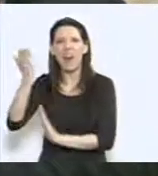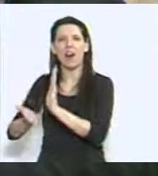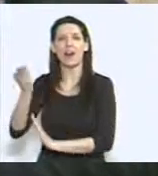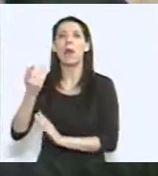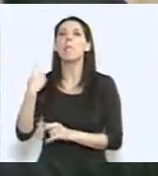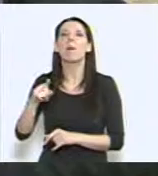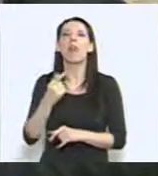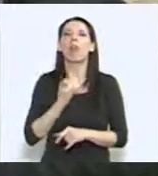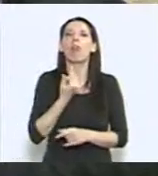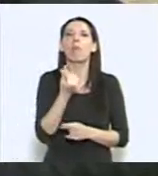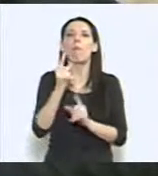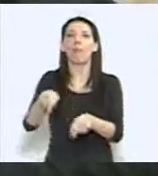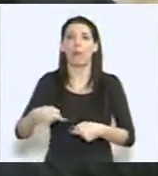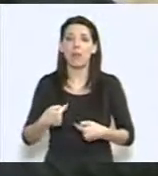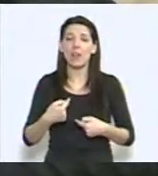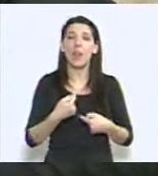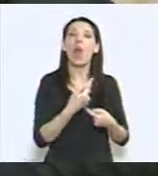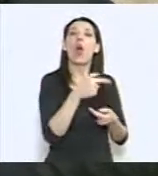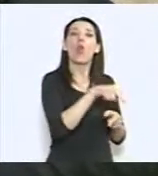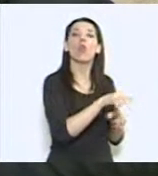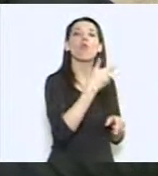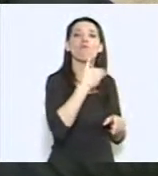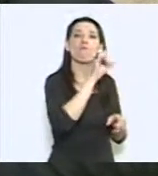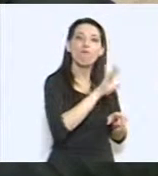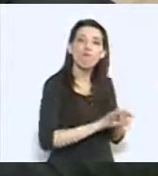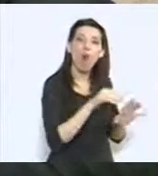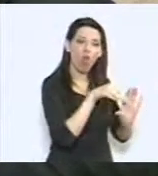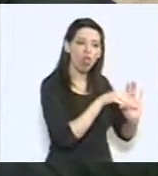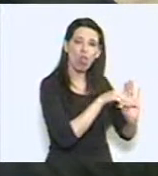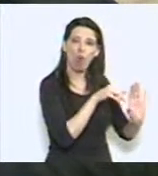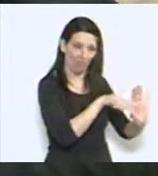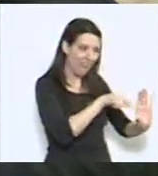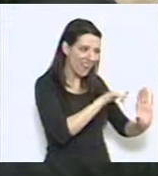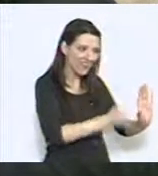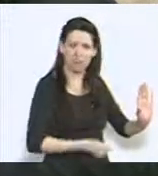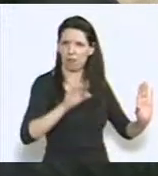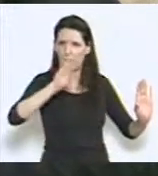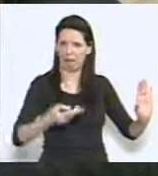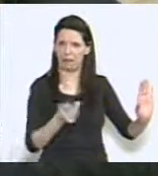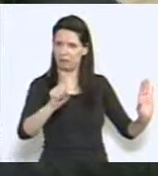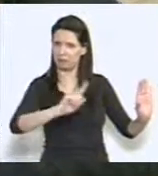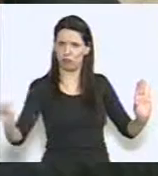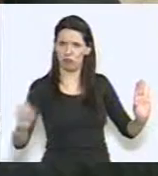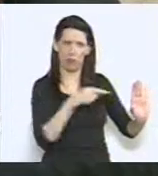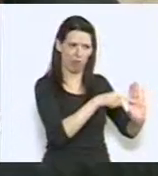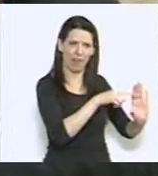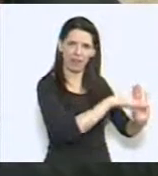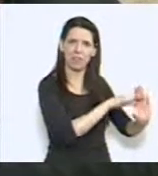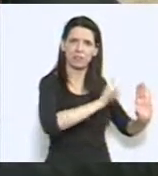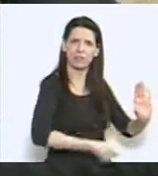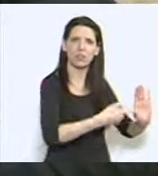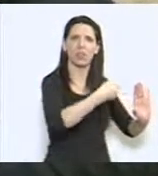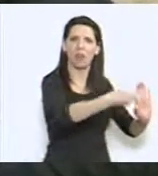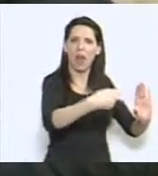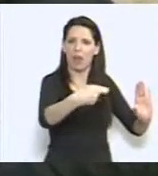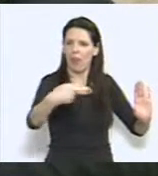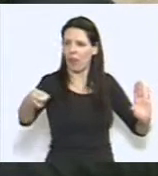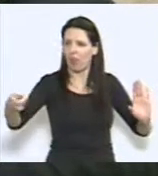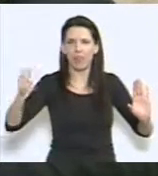pesos. Es claro que hay enormes limitaciones, se han señalado algunas acá,